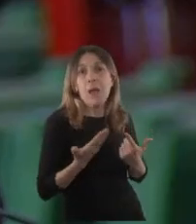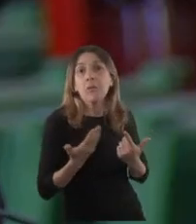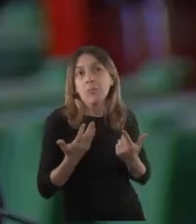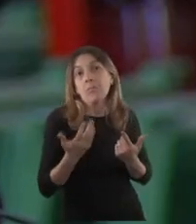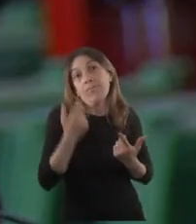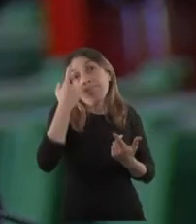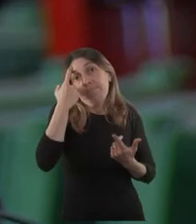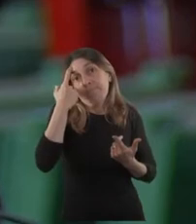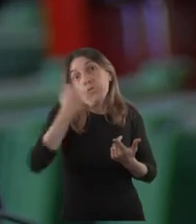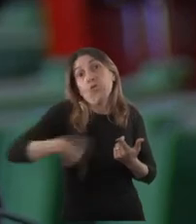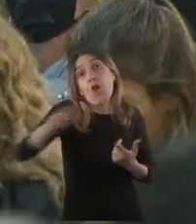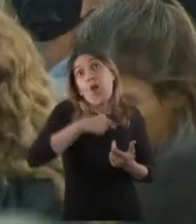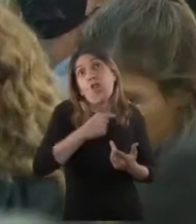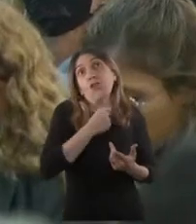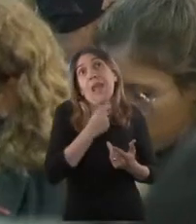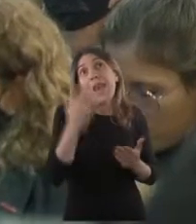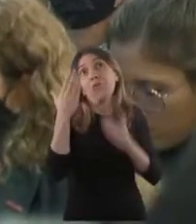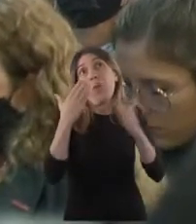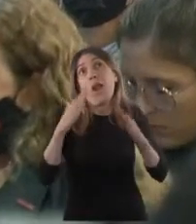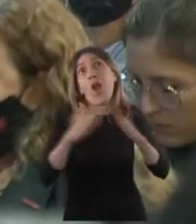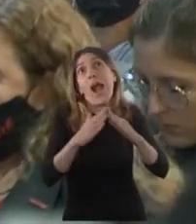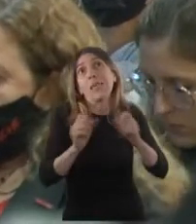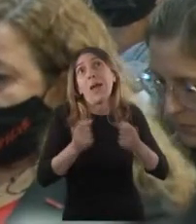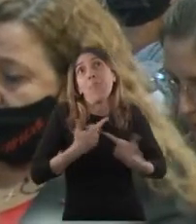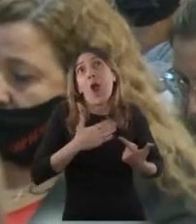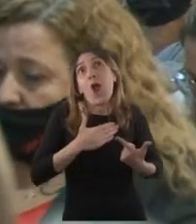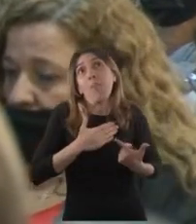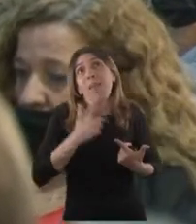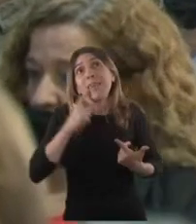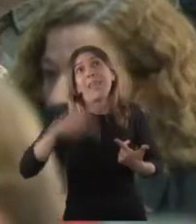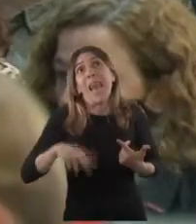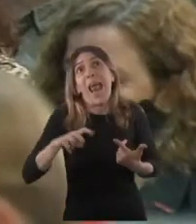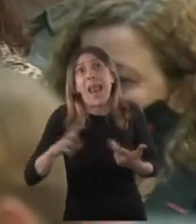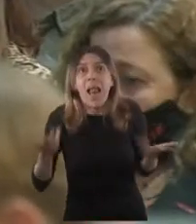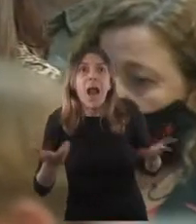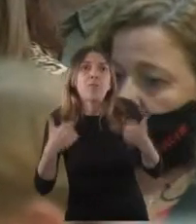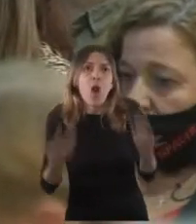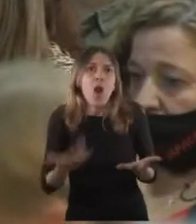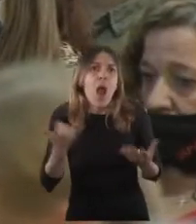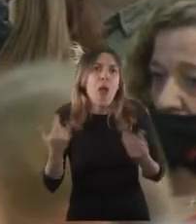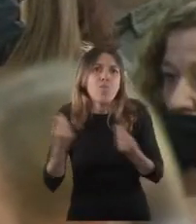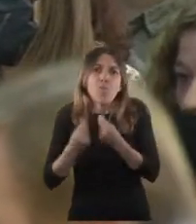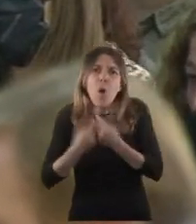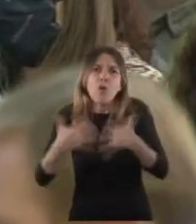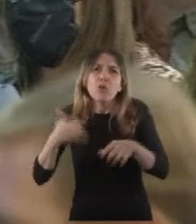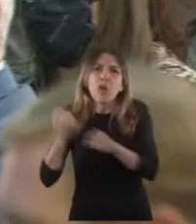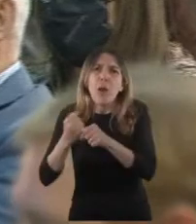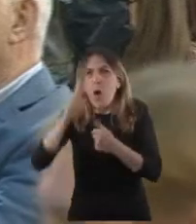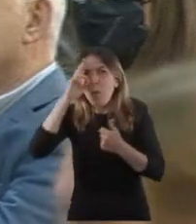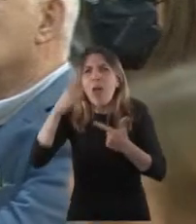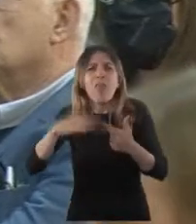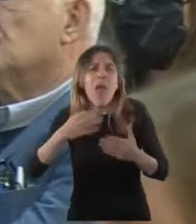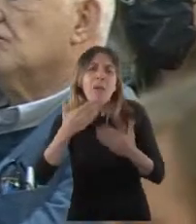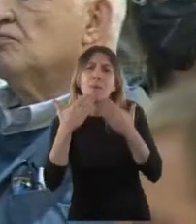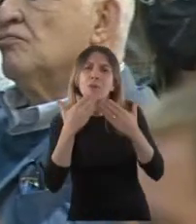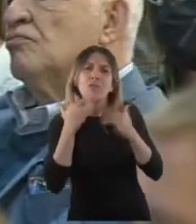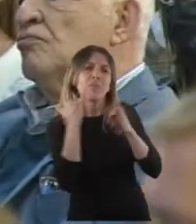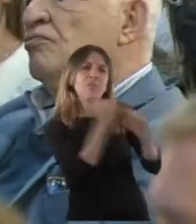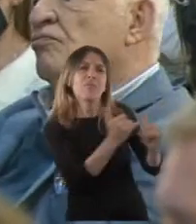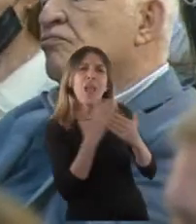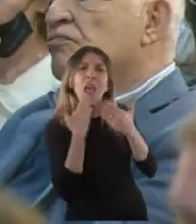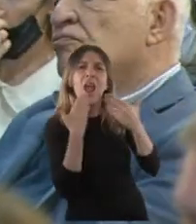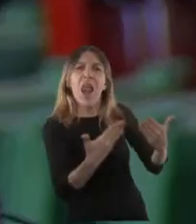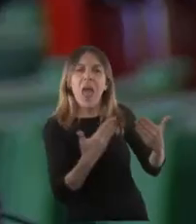que todos queremos. Así que en todo eso se está haciendo mucho, lo debemos agradecer. Eso se